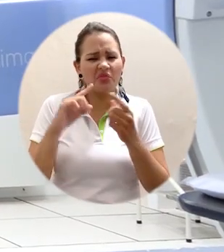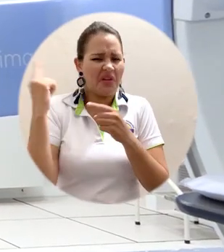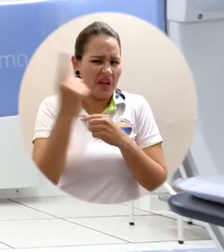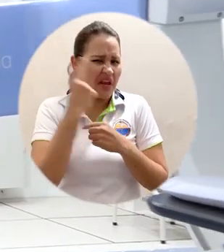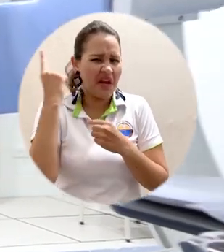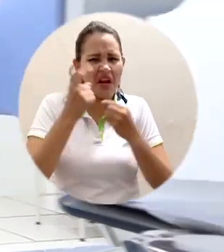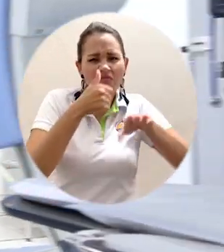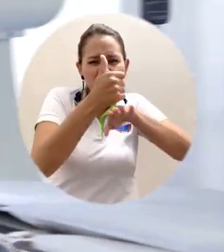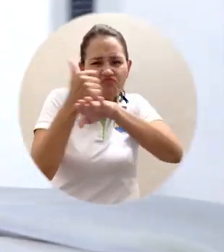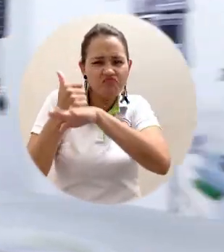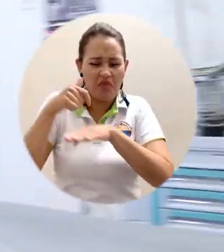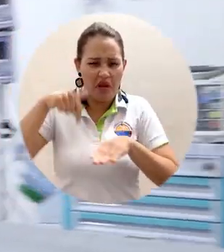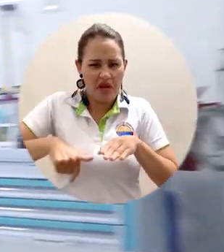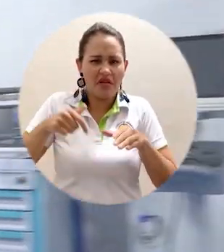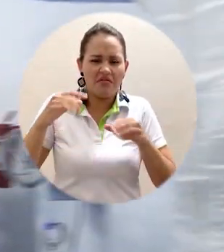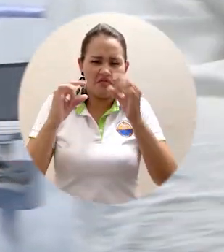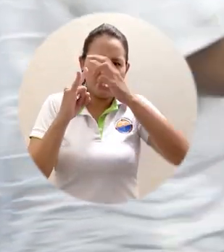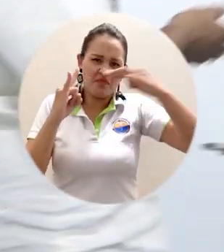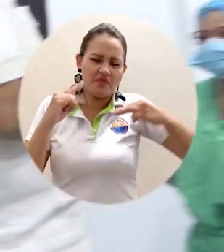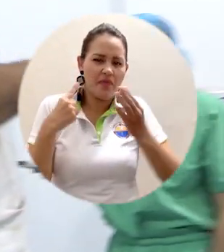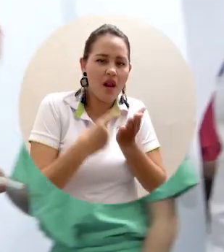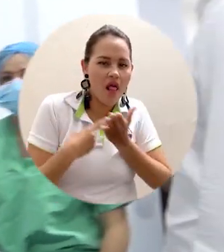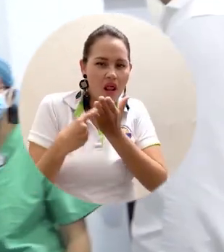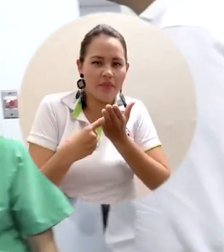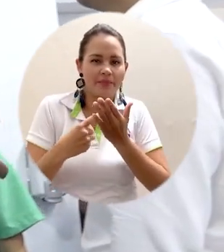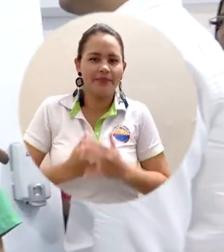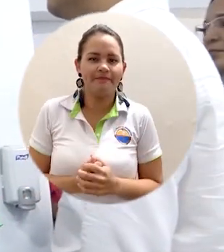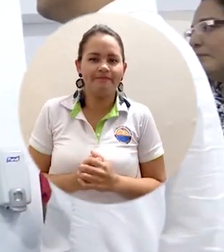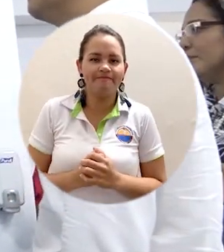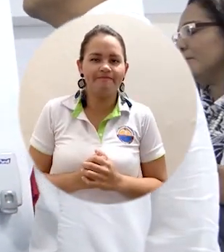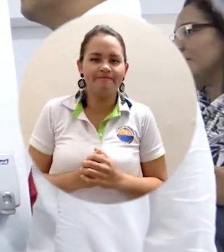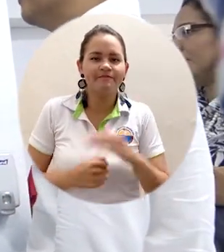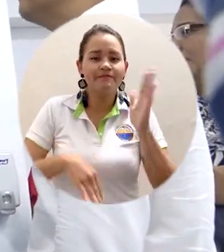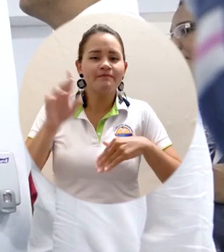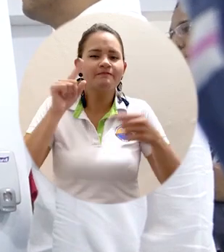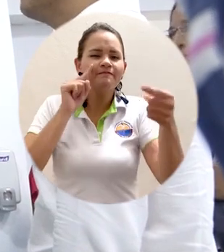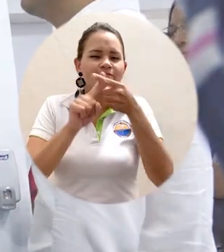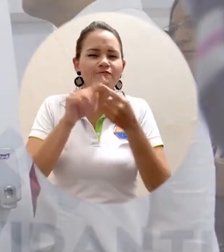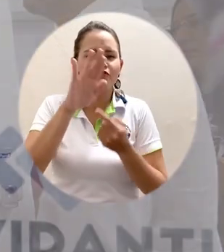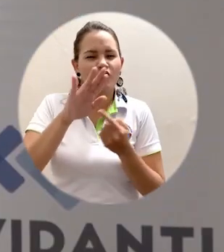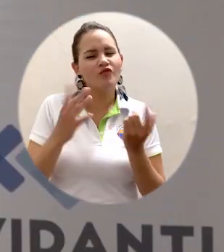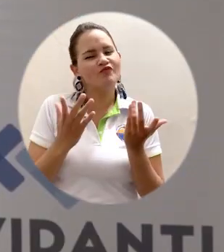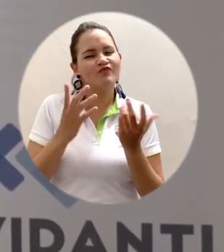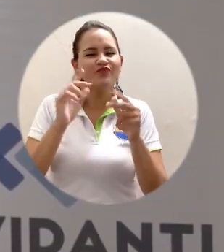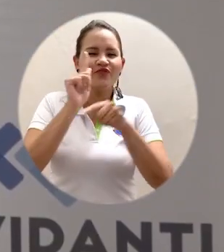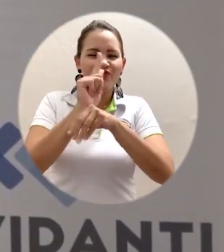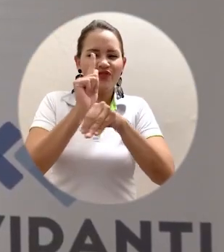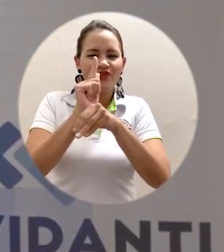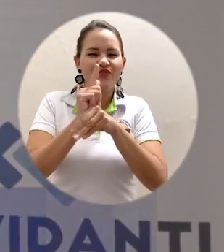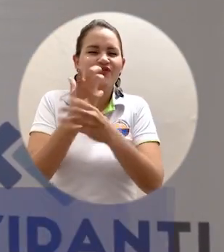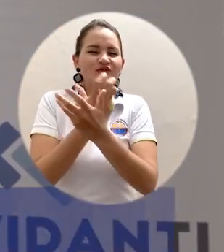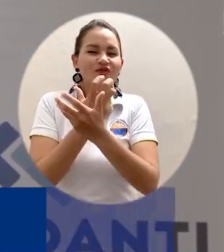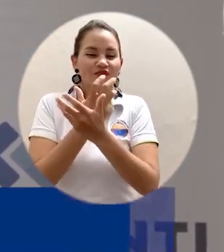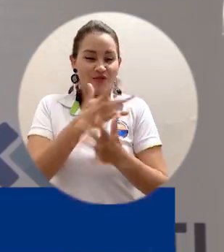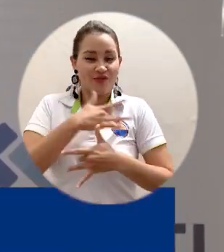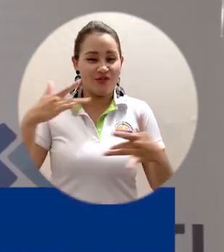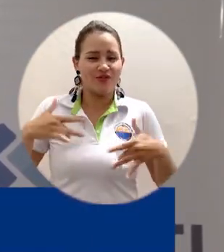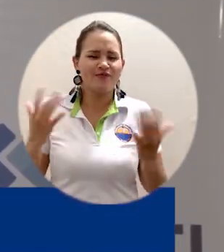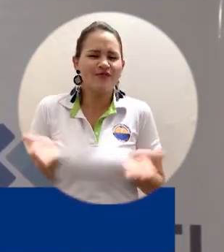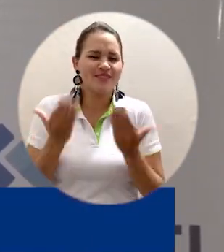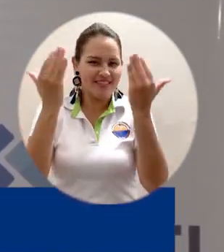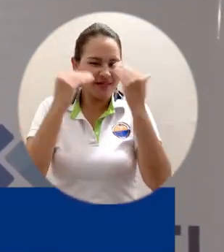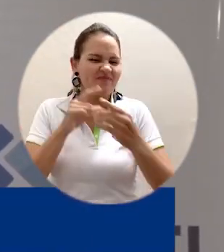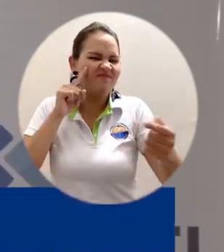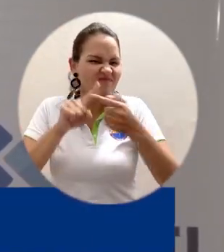así como directivos académicos de esta casa de estudios superiores. Particularmente desde la Facultad de Ciencias de la Salud se puede